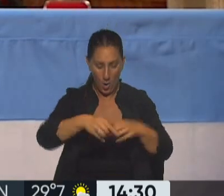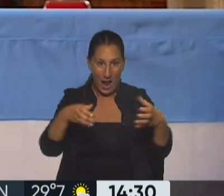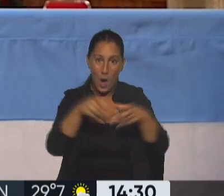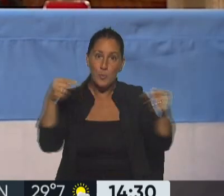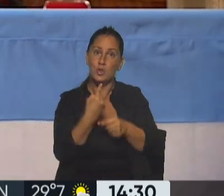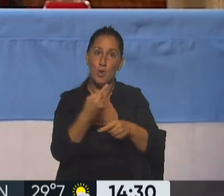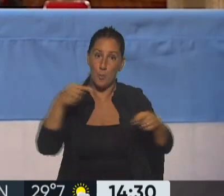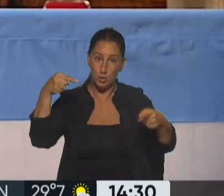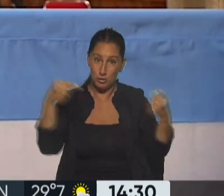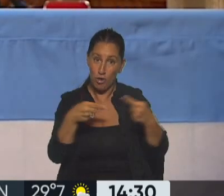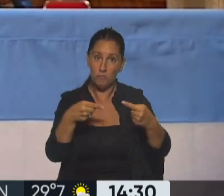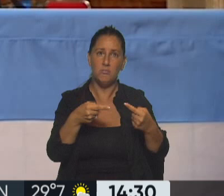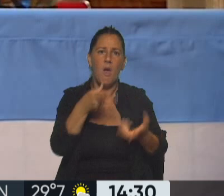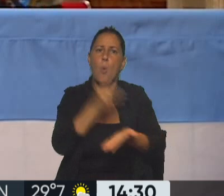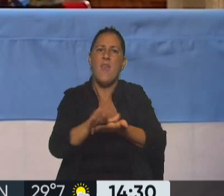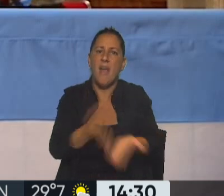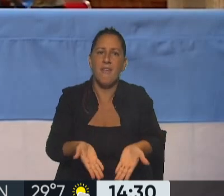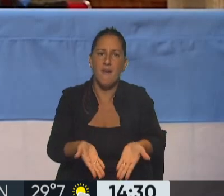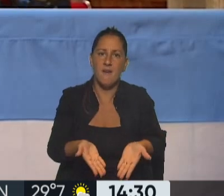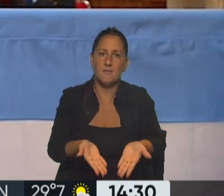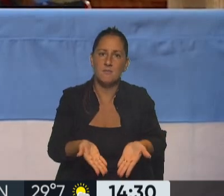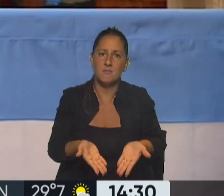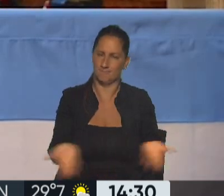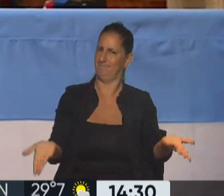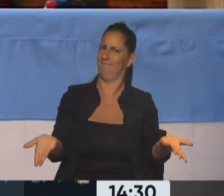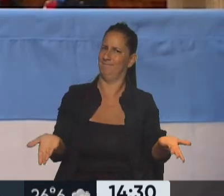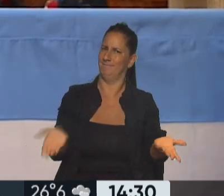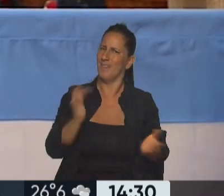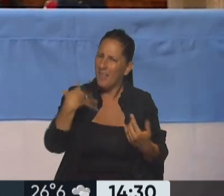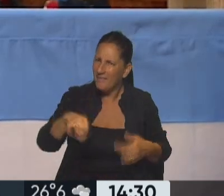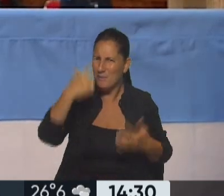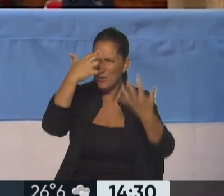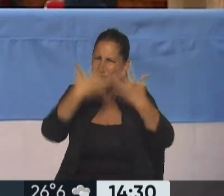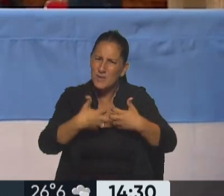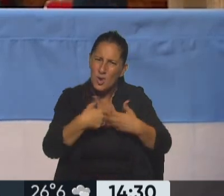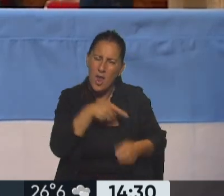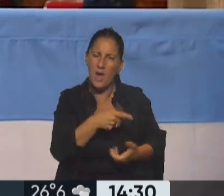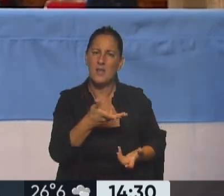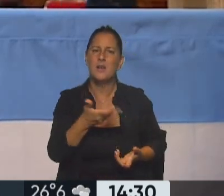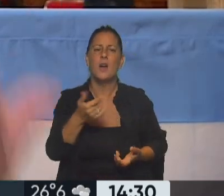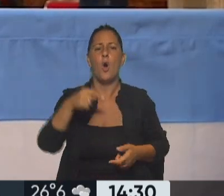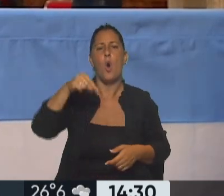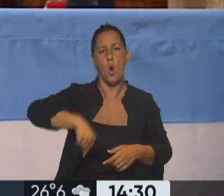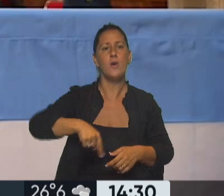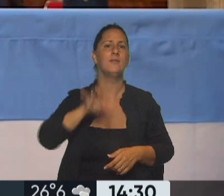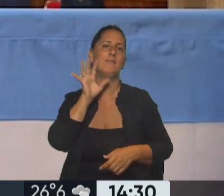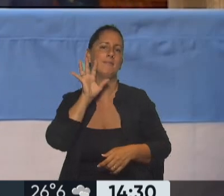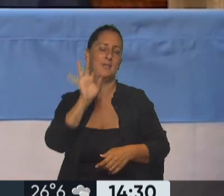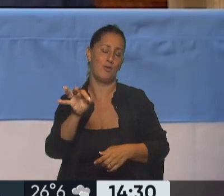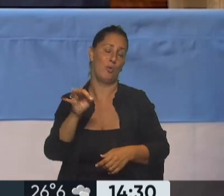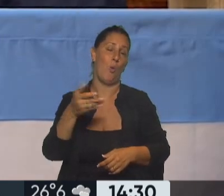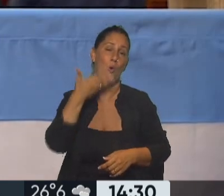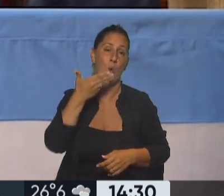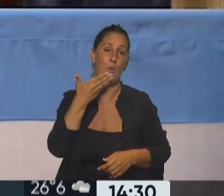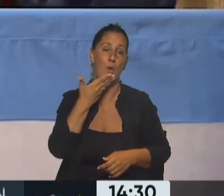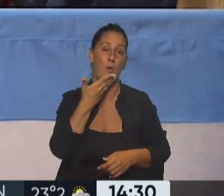¿no? Una vez más, llamar a la reflexión a la oposición, porque ya no se trata, hoy también quedó expuesto en el discurso del